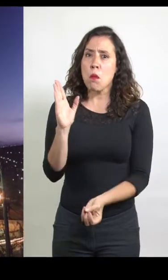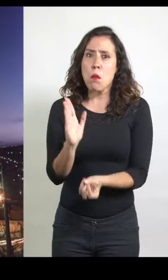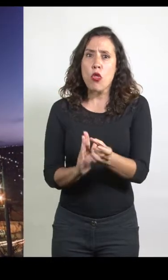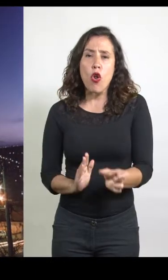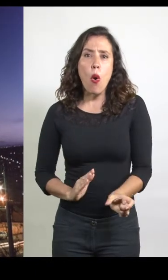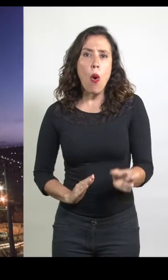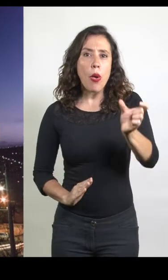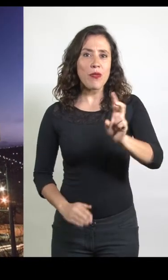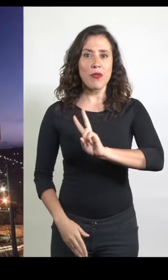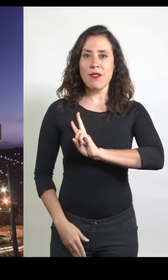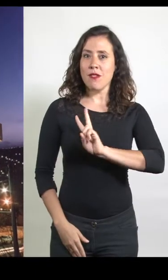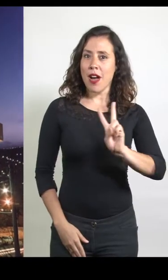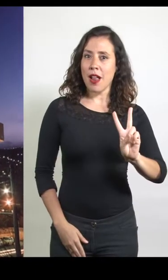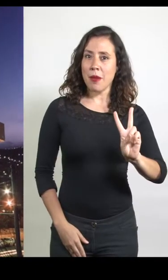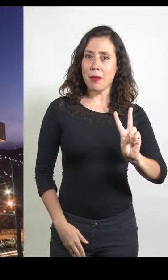edificio en Valparaíso.